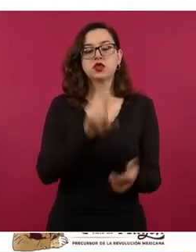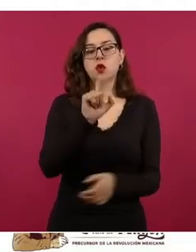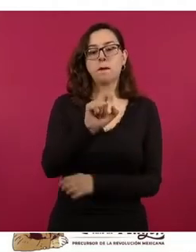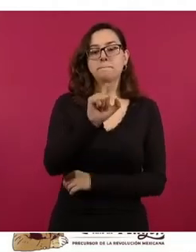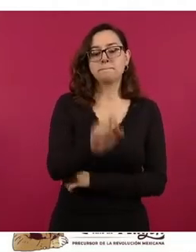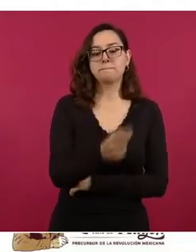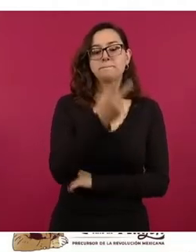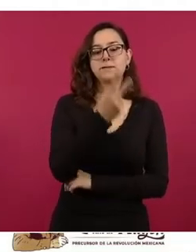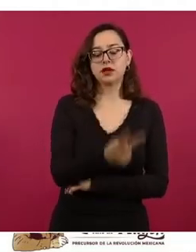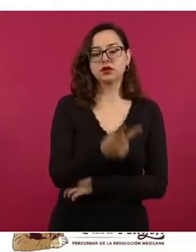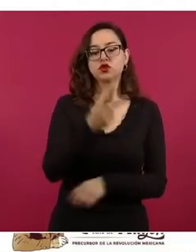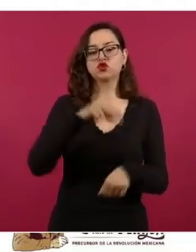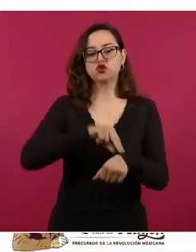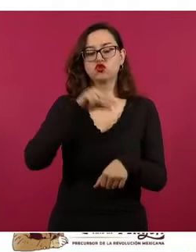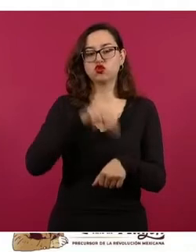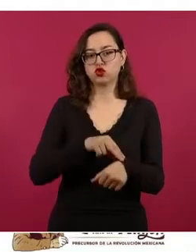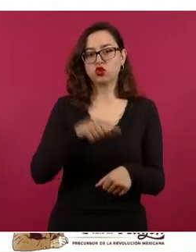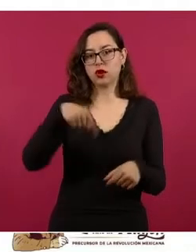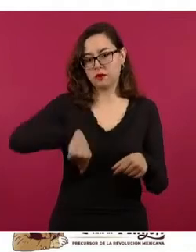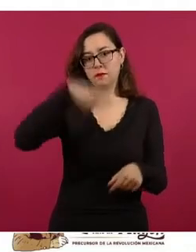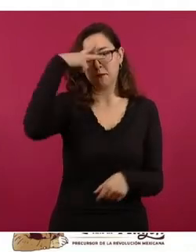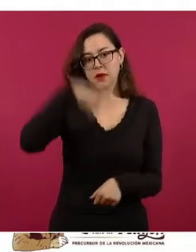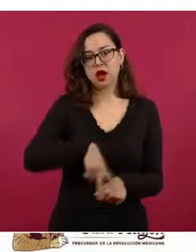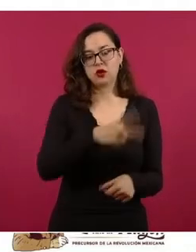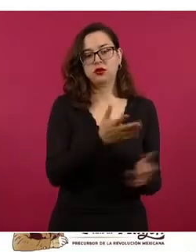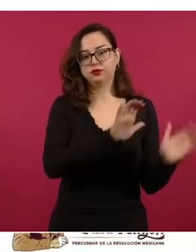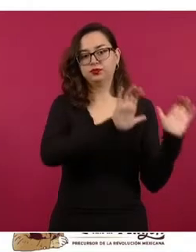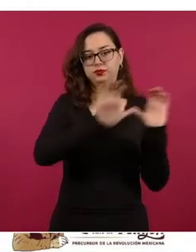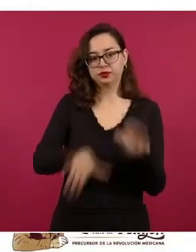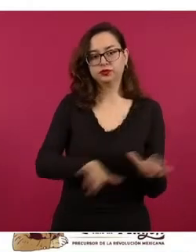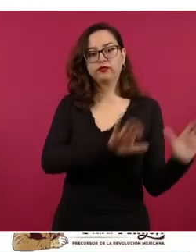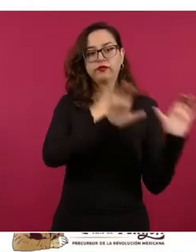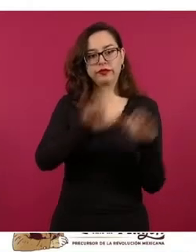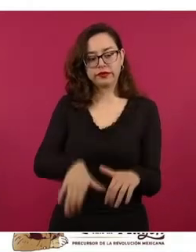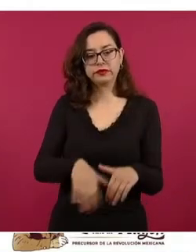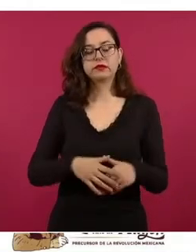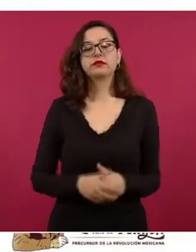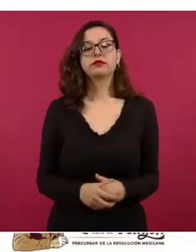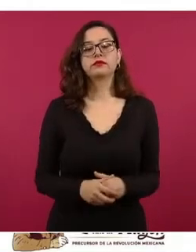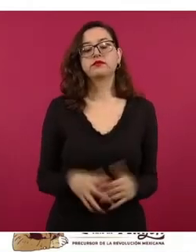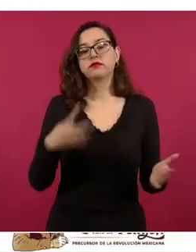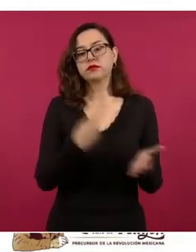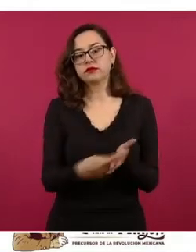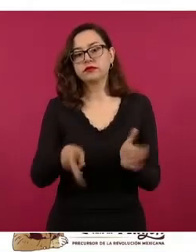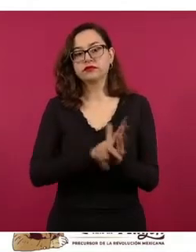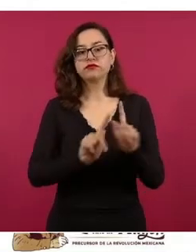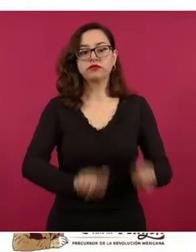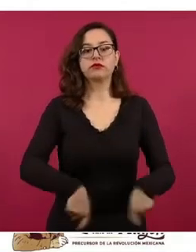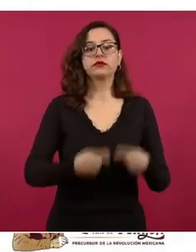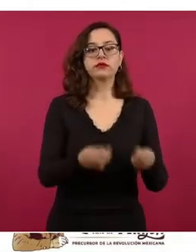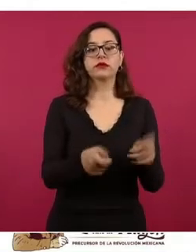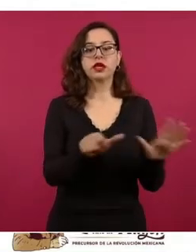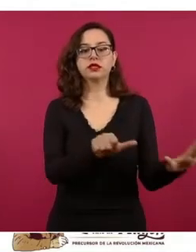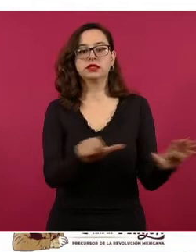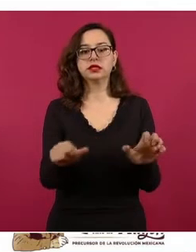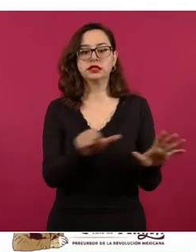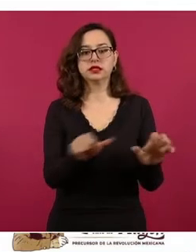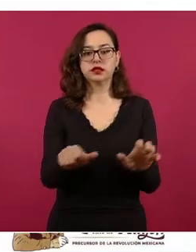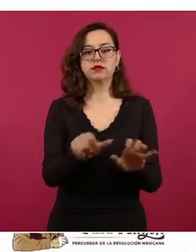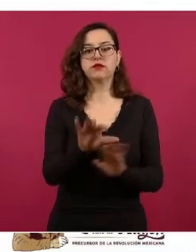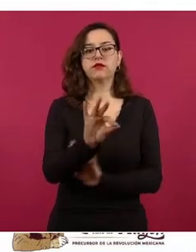médicas especialistas reclutadas en la Jornada Nacional. Y en el proceso de basificación ya tienen su base 648